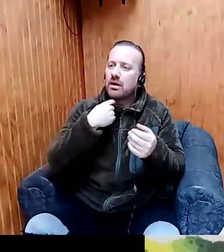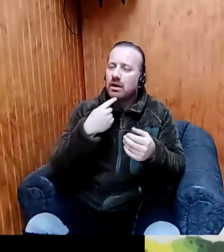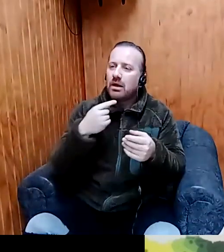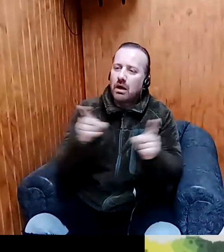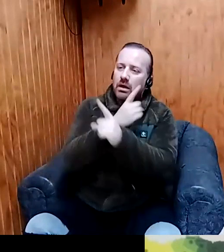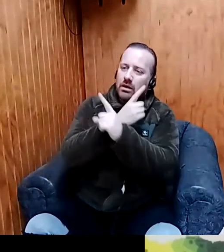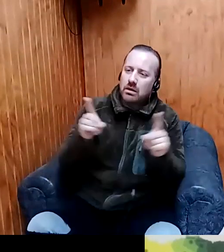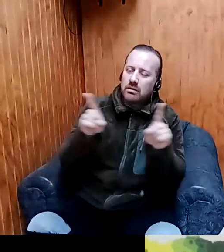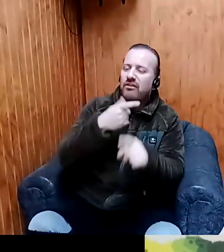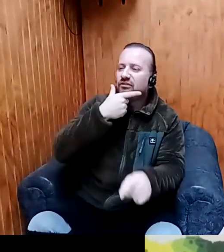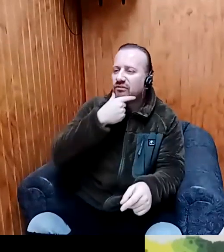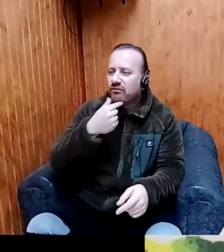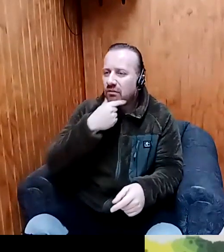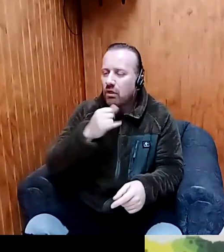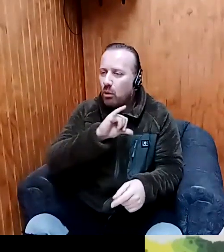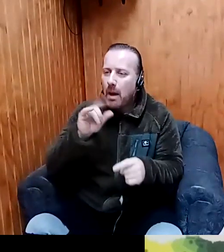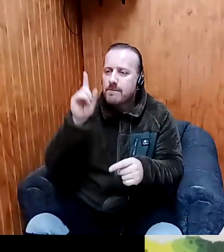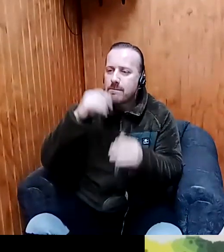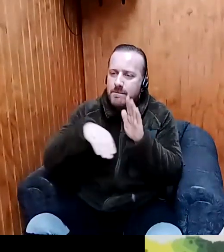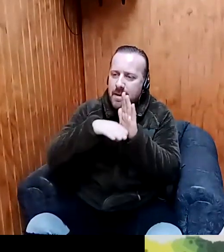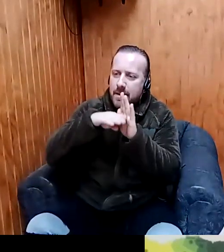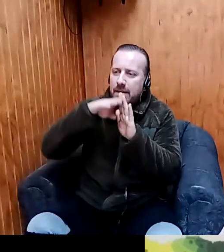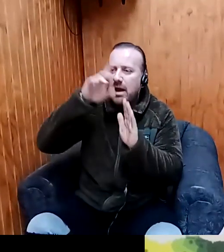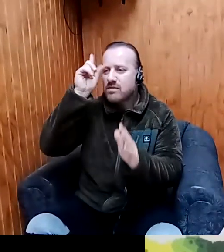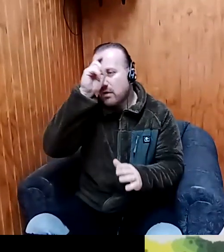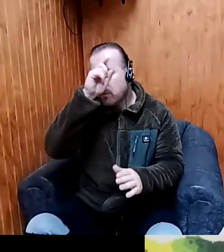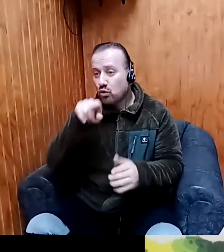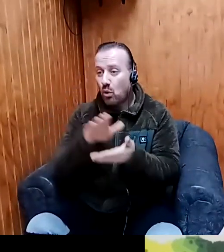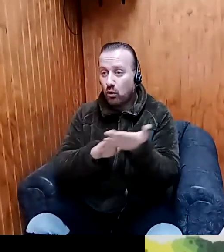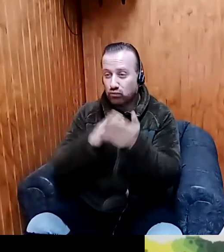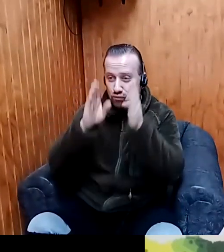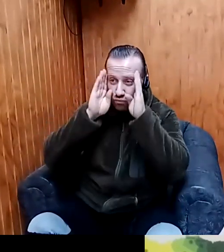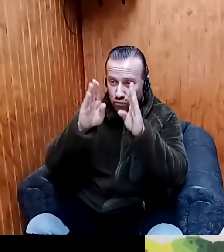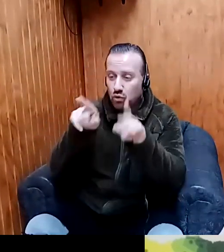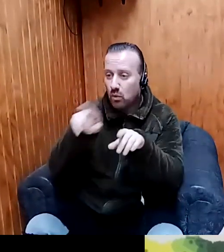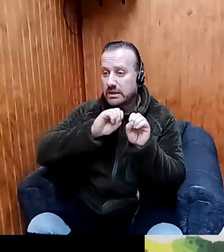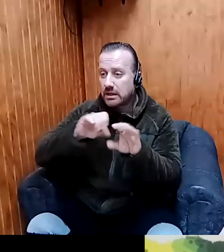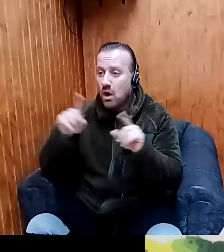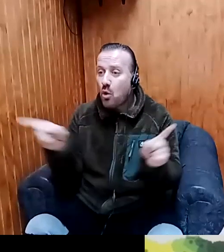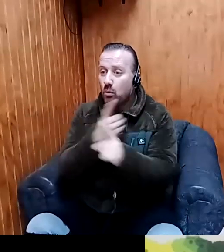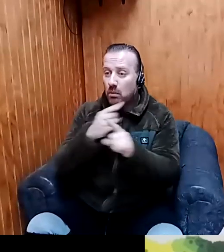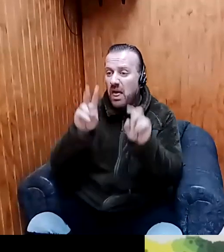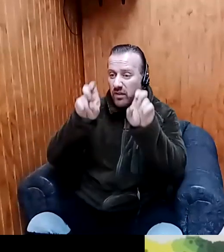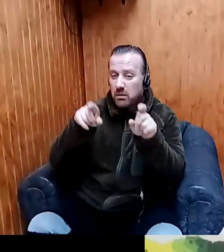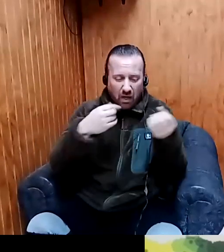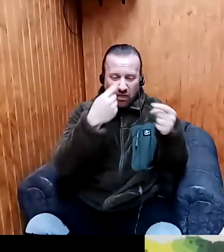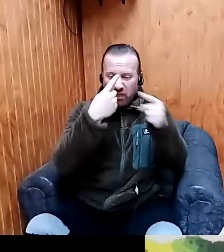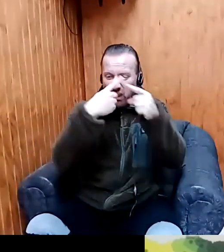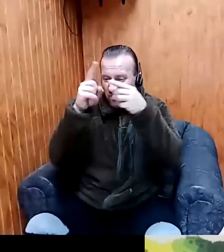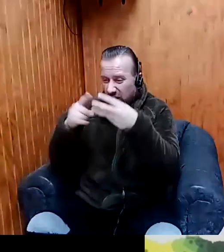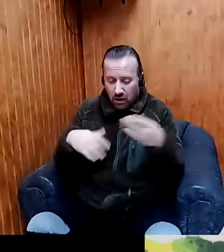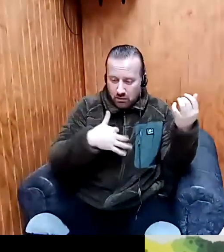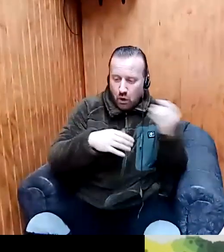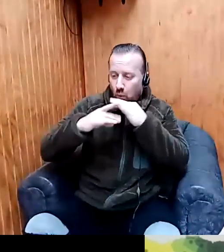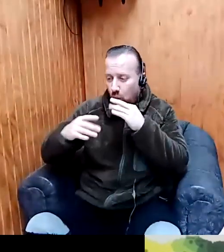poco a poco vas sofisticando. Si tú centras tu enseñanza de la música en los tipos de instrumentos, en los tipos